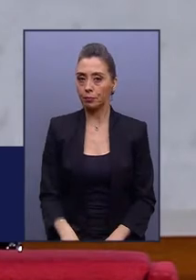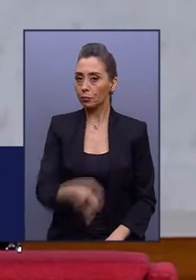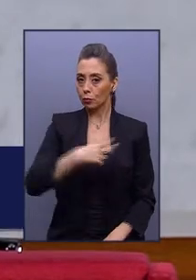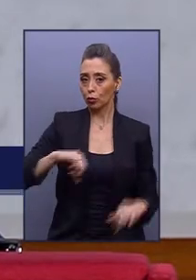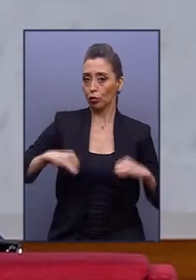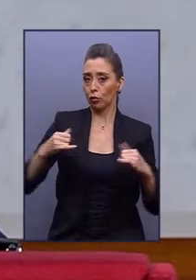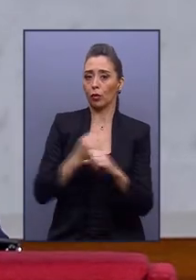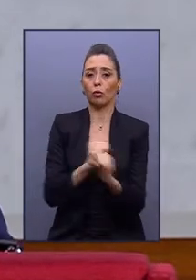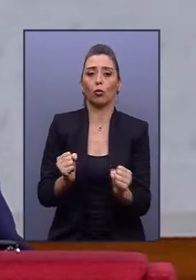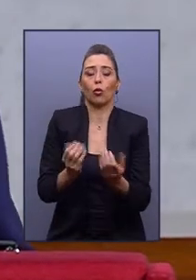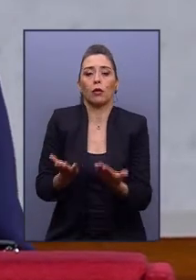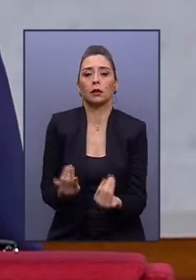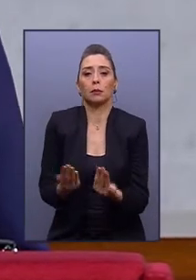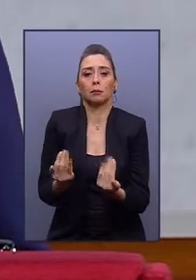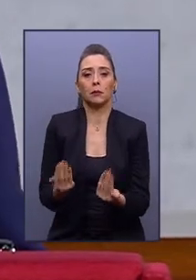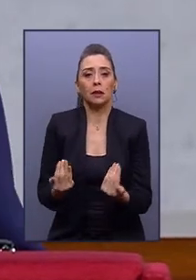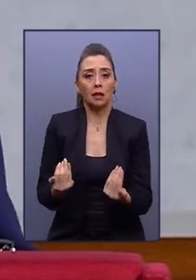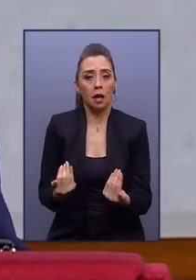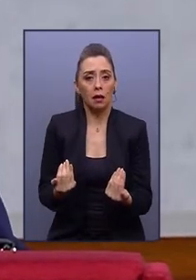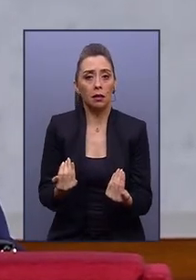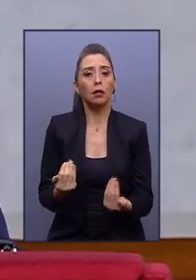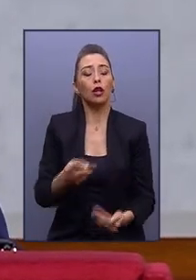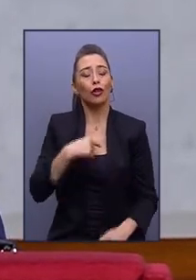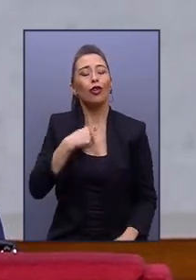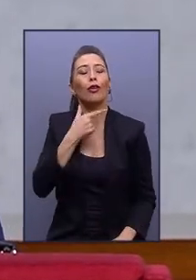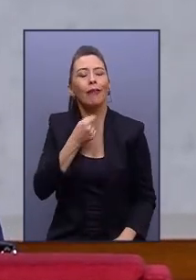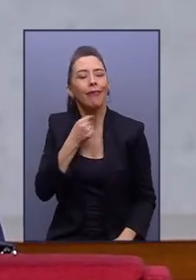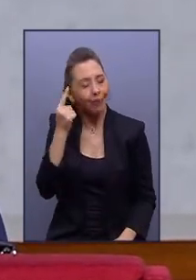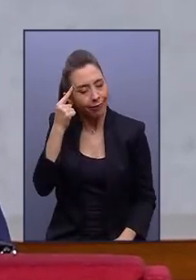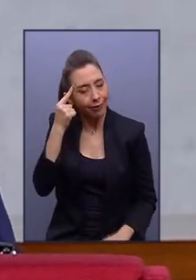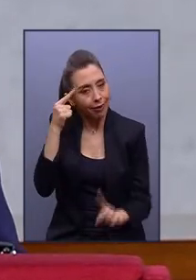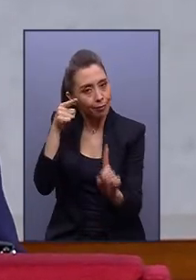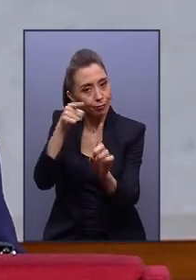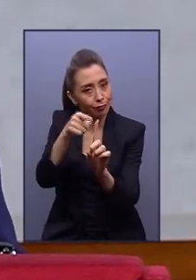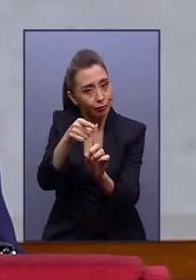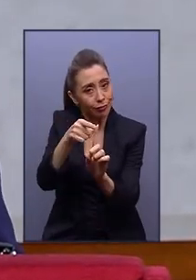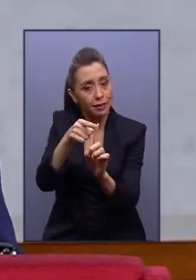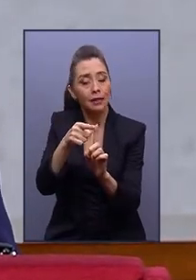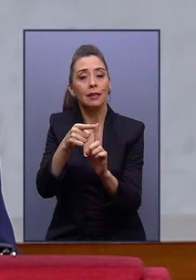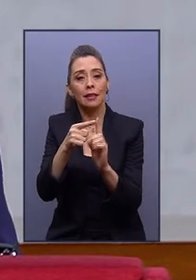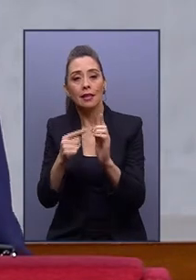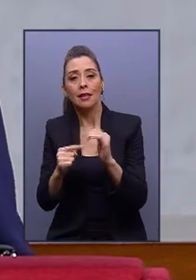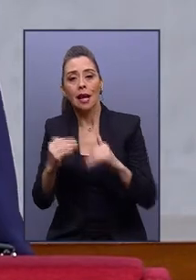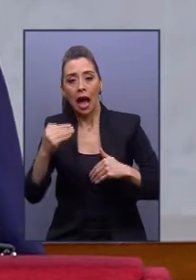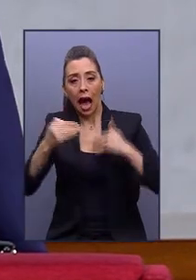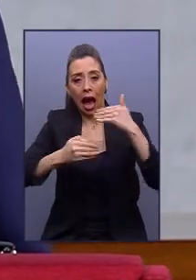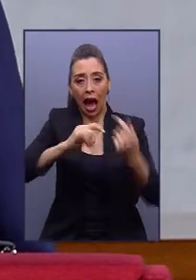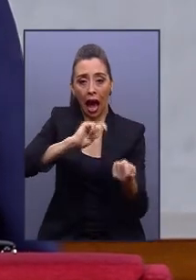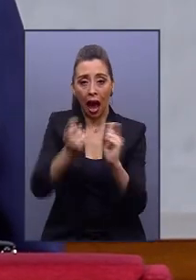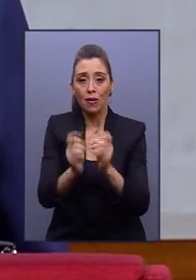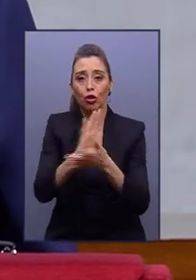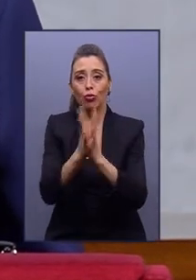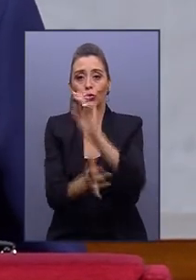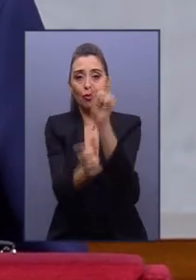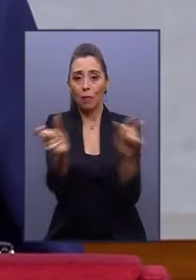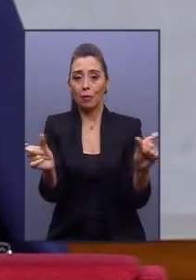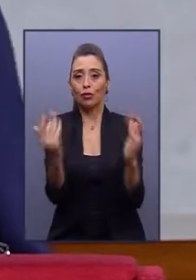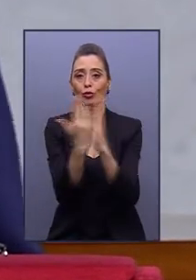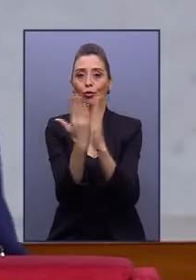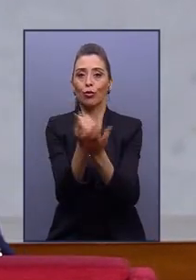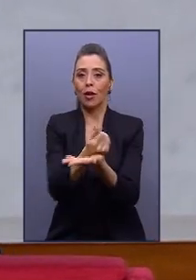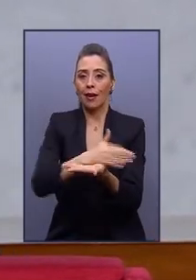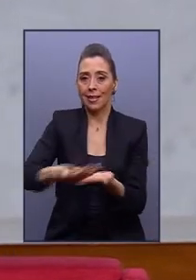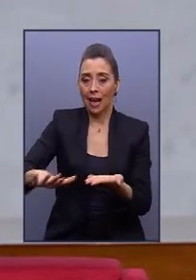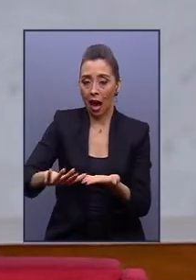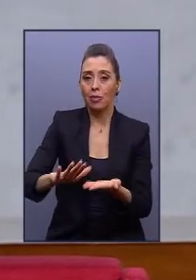Nuestros jóvenes no pueden esperar. Pero nuestro anhelo sigue siendo avanzar hacia la gratuidad universal. Porque